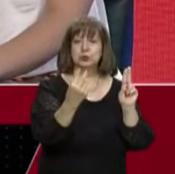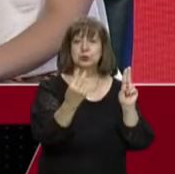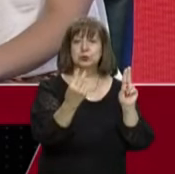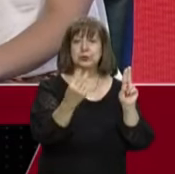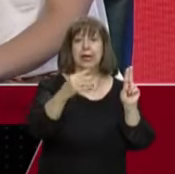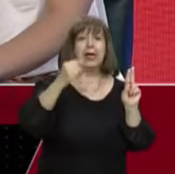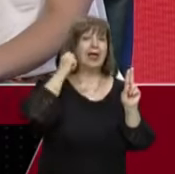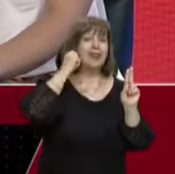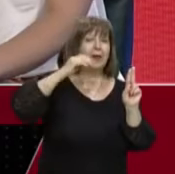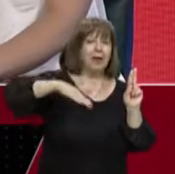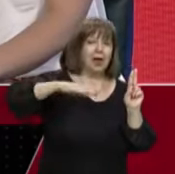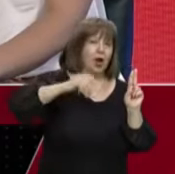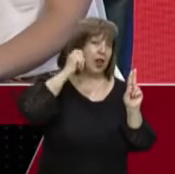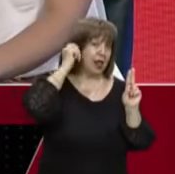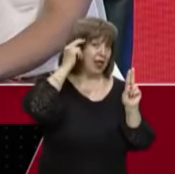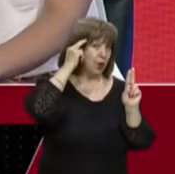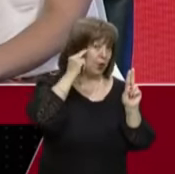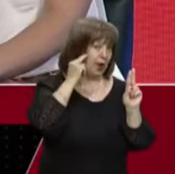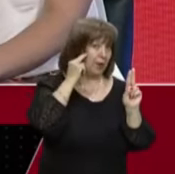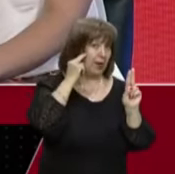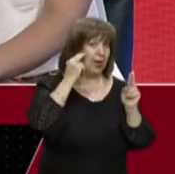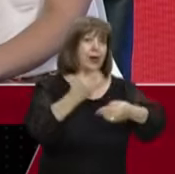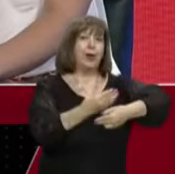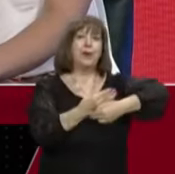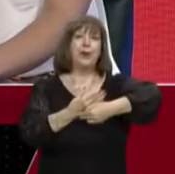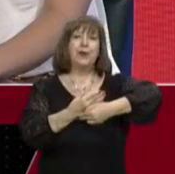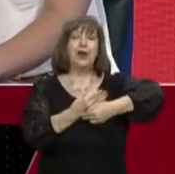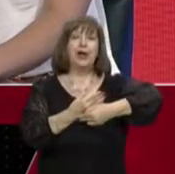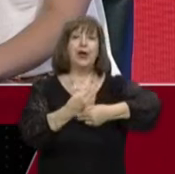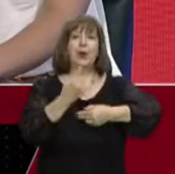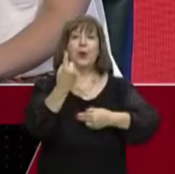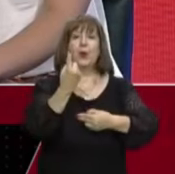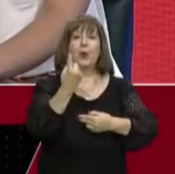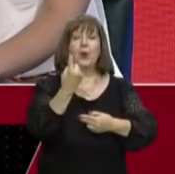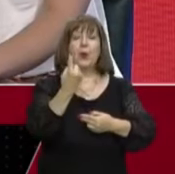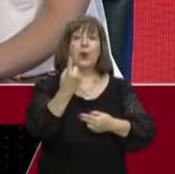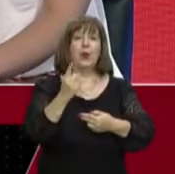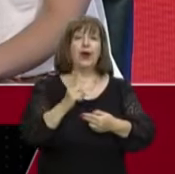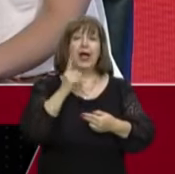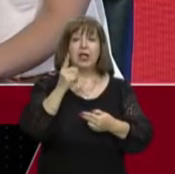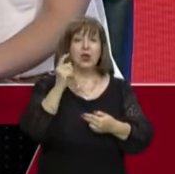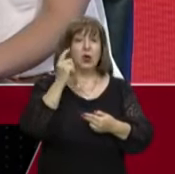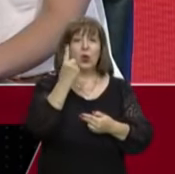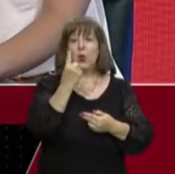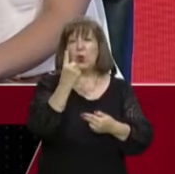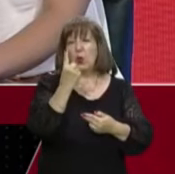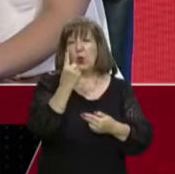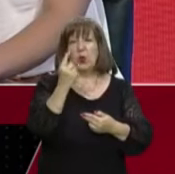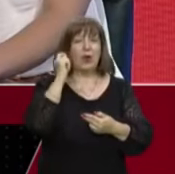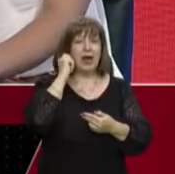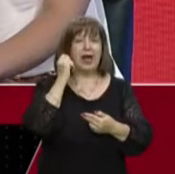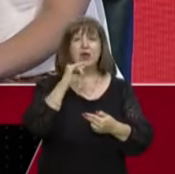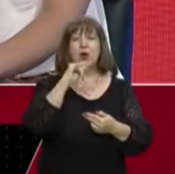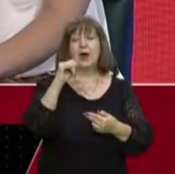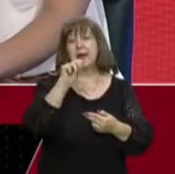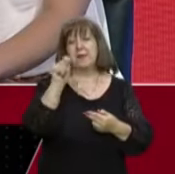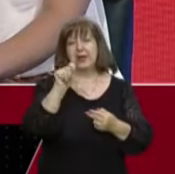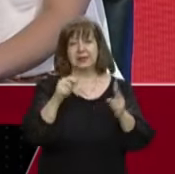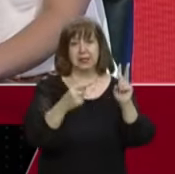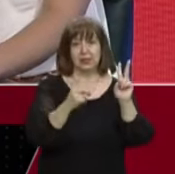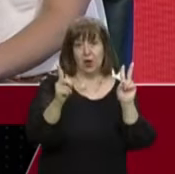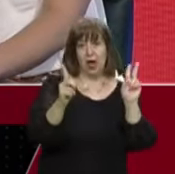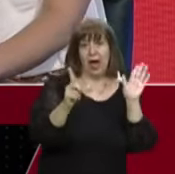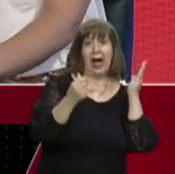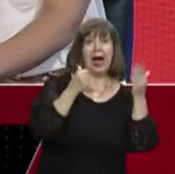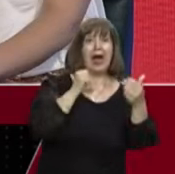eran menores de 9 años y hasta una beba de 1 año y meses, y los habían filmado. El